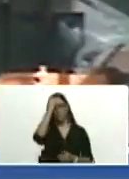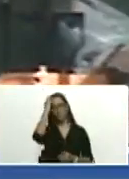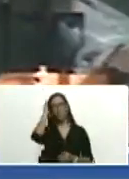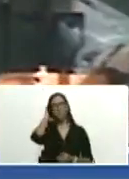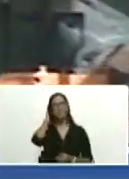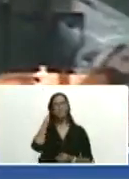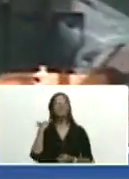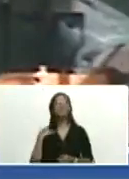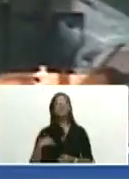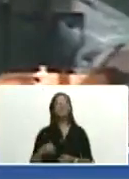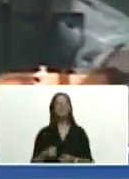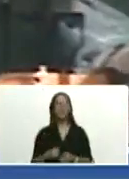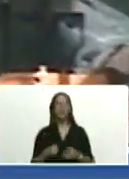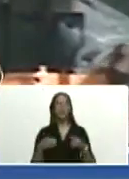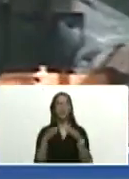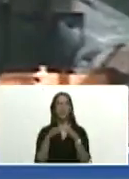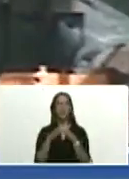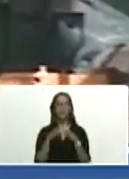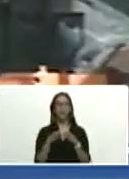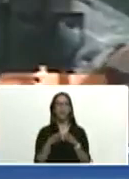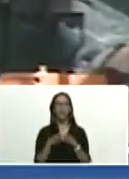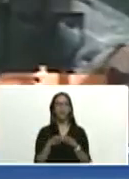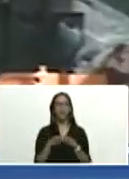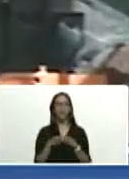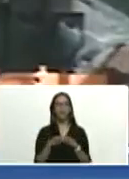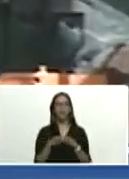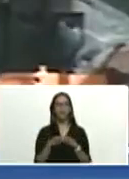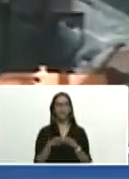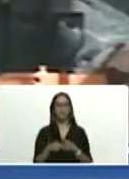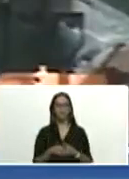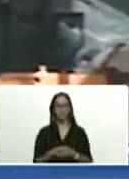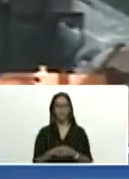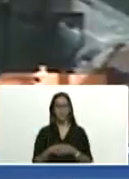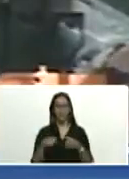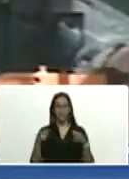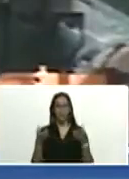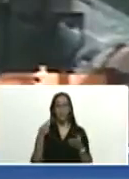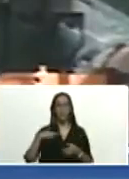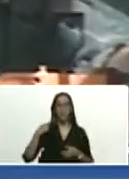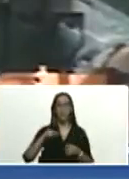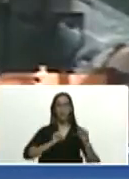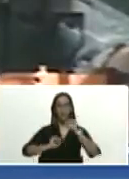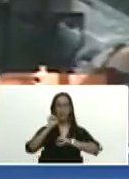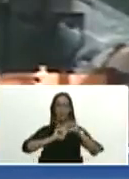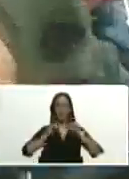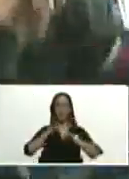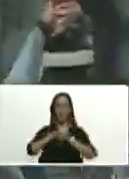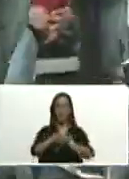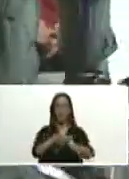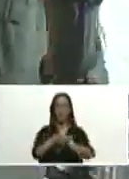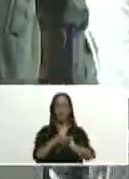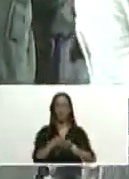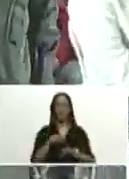a los comandantes de la región de defensa integral guayana